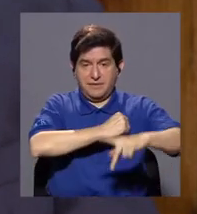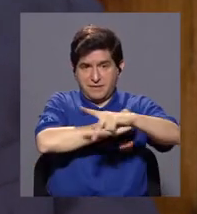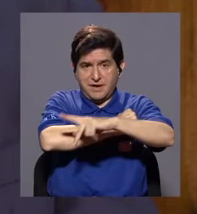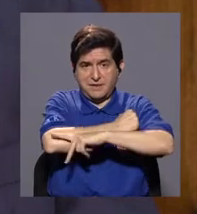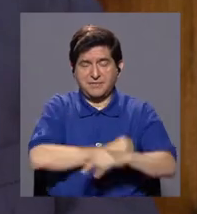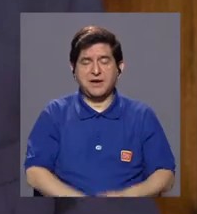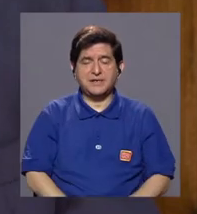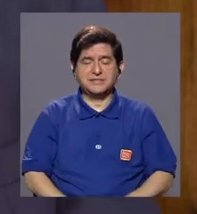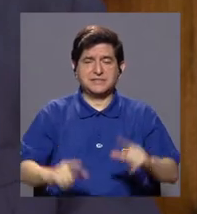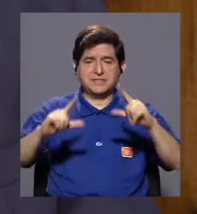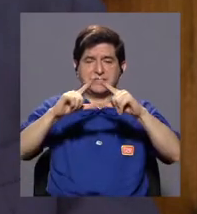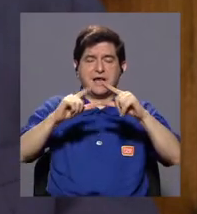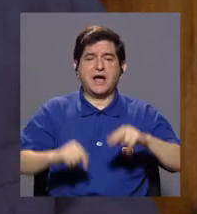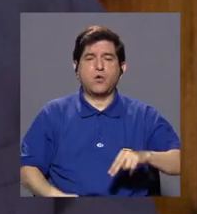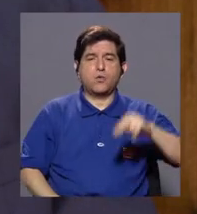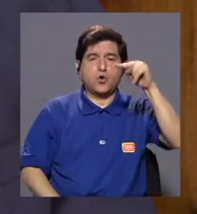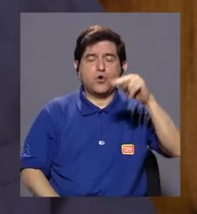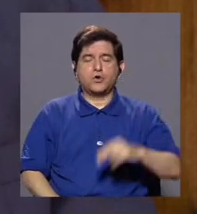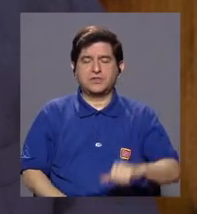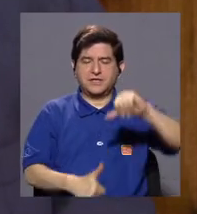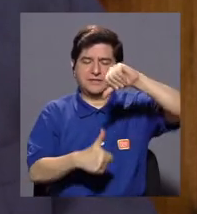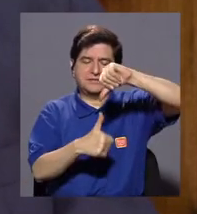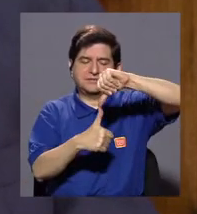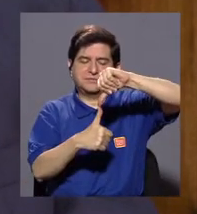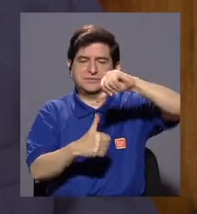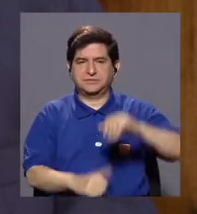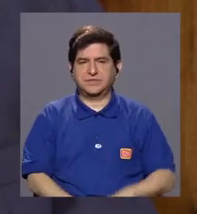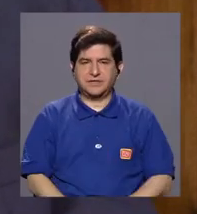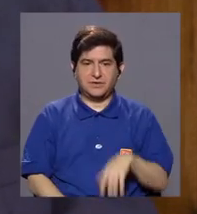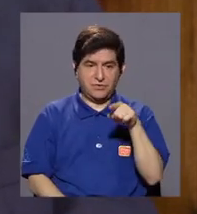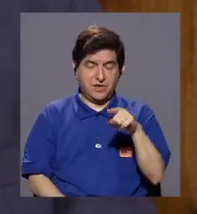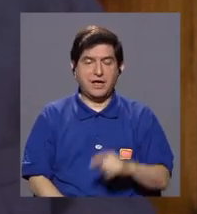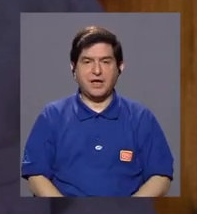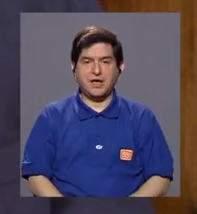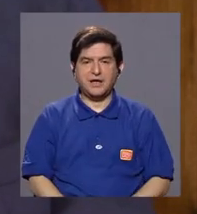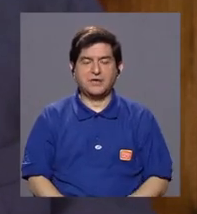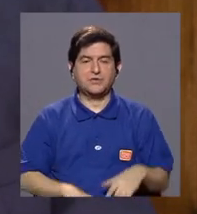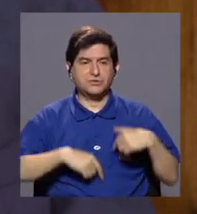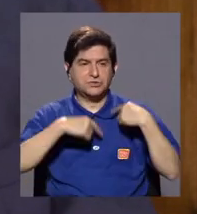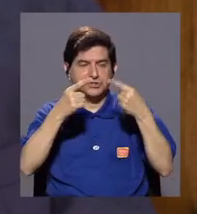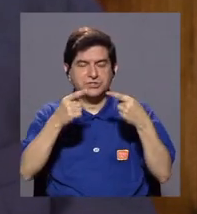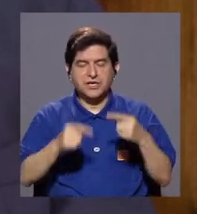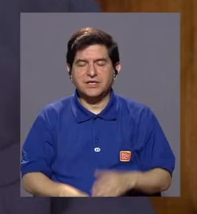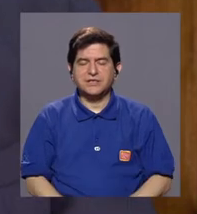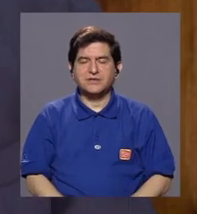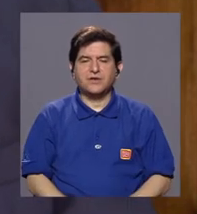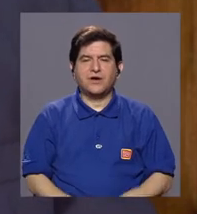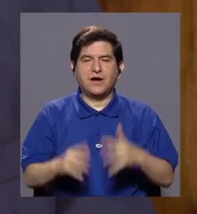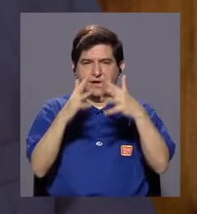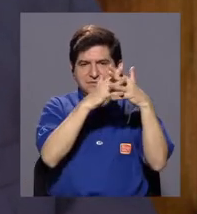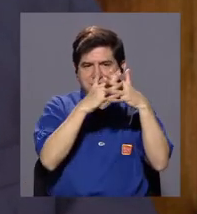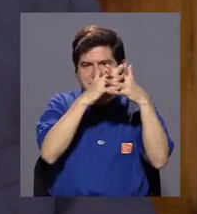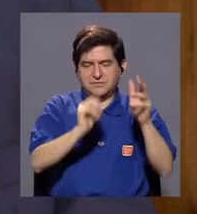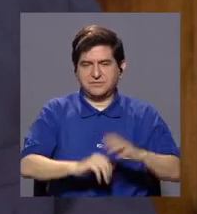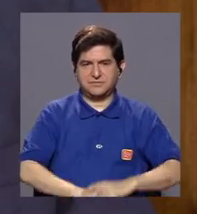países del Triángulo Norte de Centroamérica, que están cruzando la frontera hacia Estados Unidos.